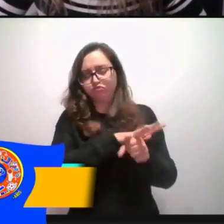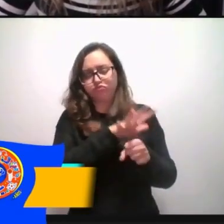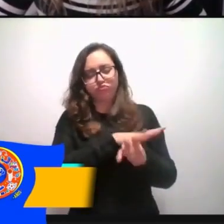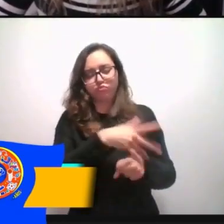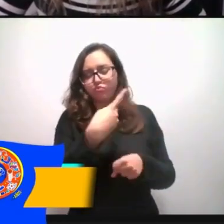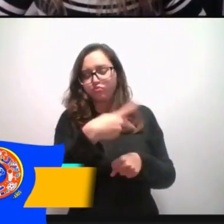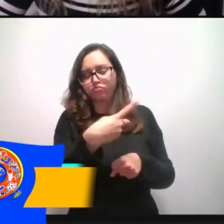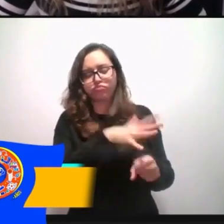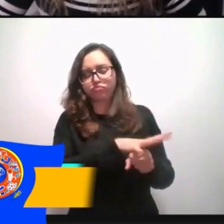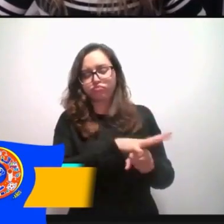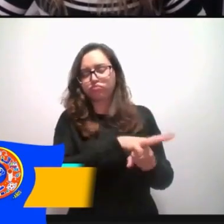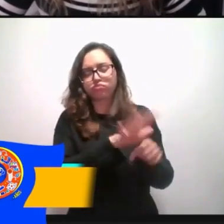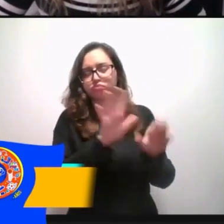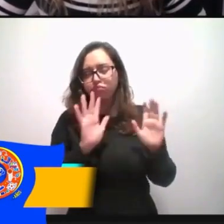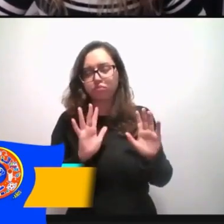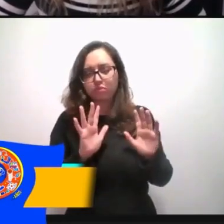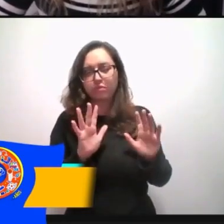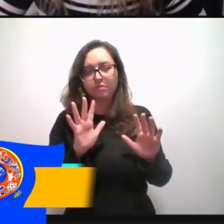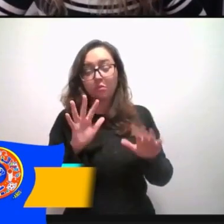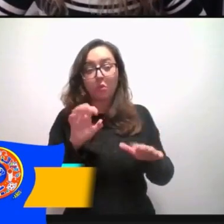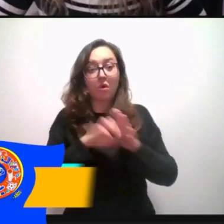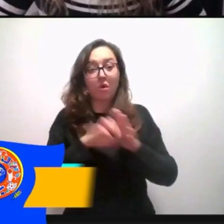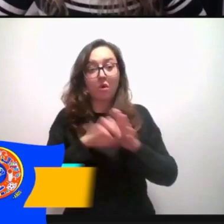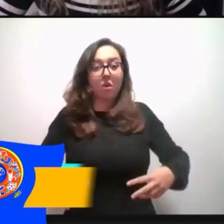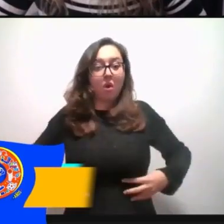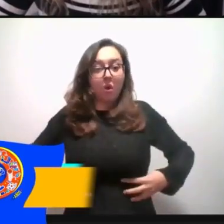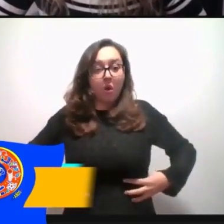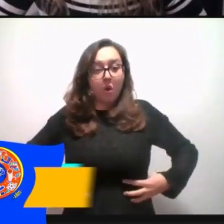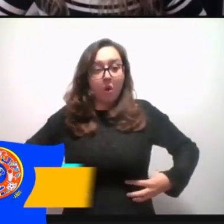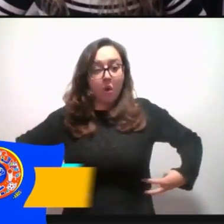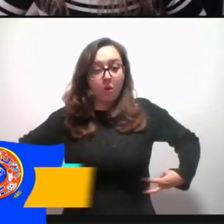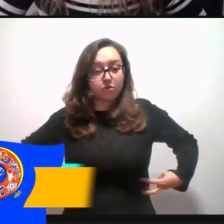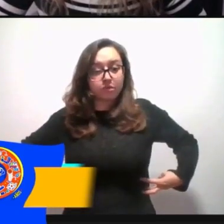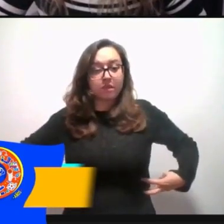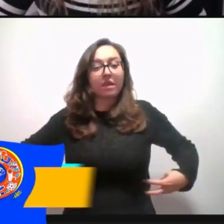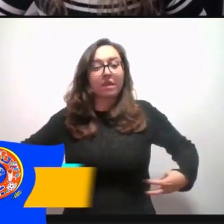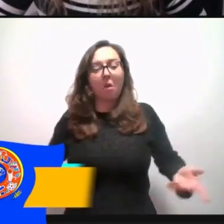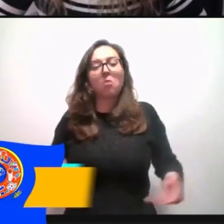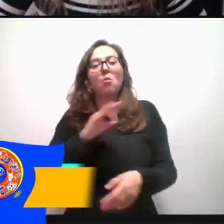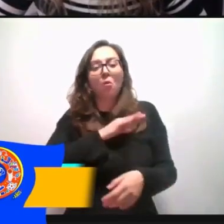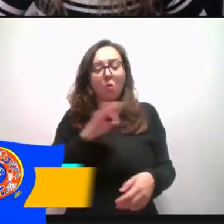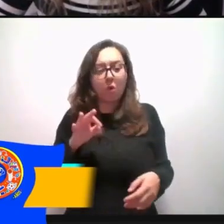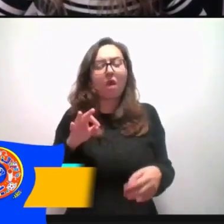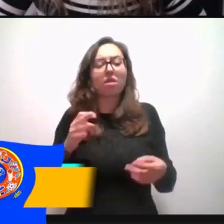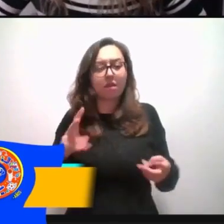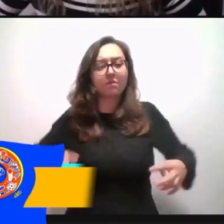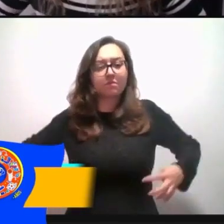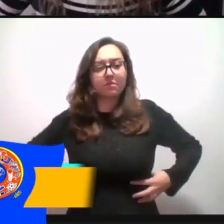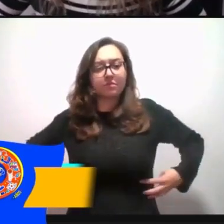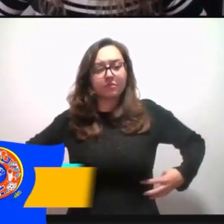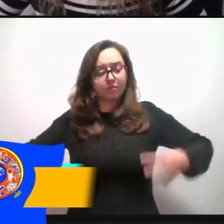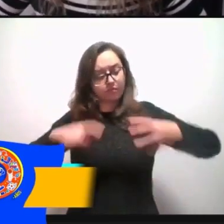es las costillas, que se usan en forma intercalada para no perder la armonía funcional de la